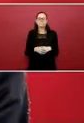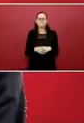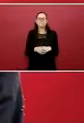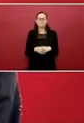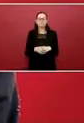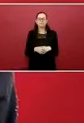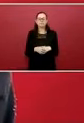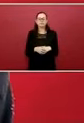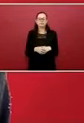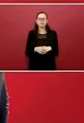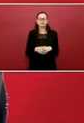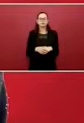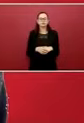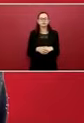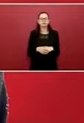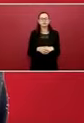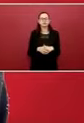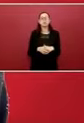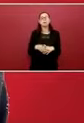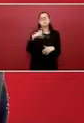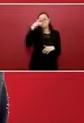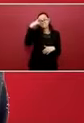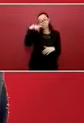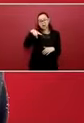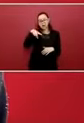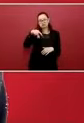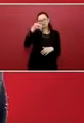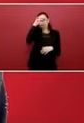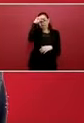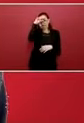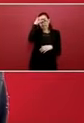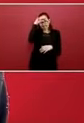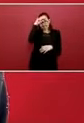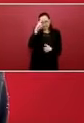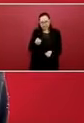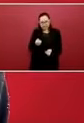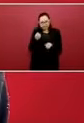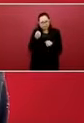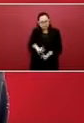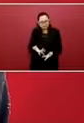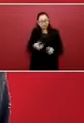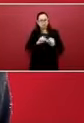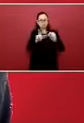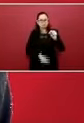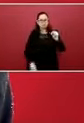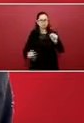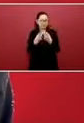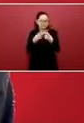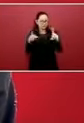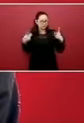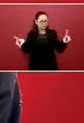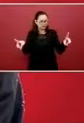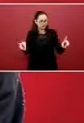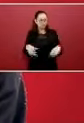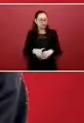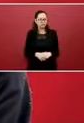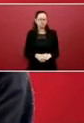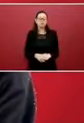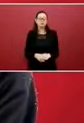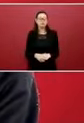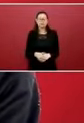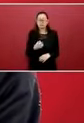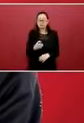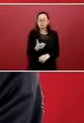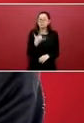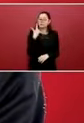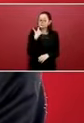que puedan aportar sus conocimientos al desarrollo del país. Este es un esfuerzo que